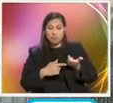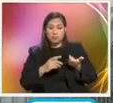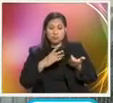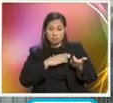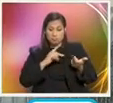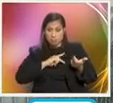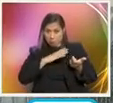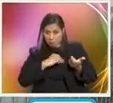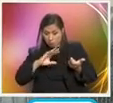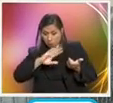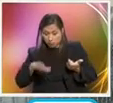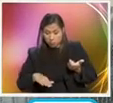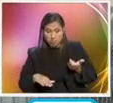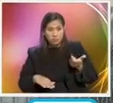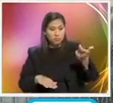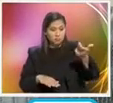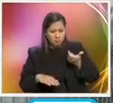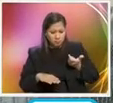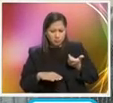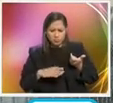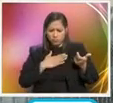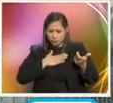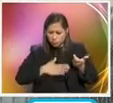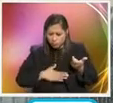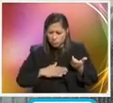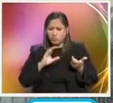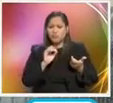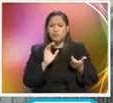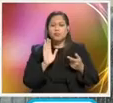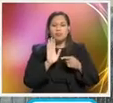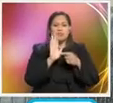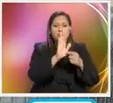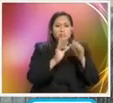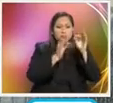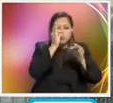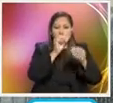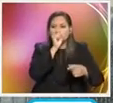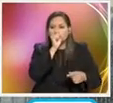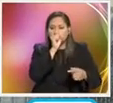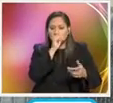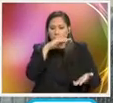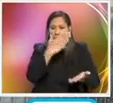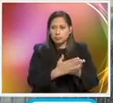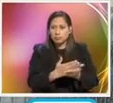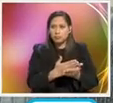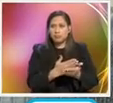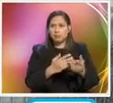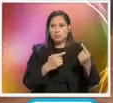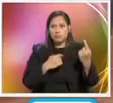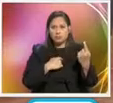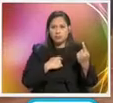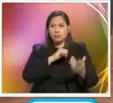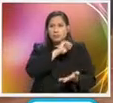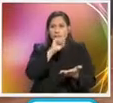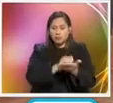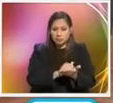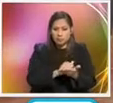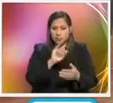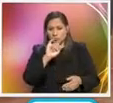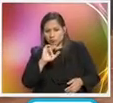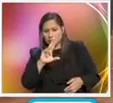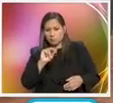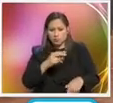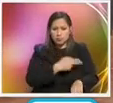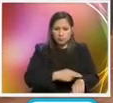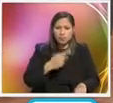cambio de que no haya justicia, de que no se llegue a las últimas consecuencias, de sentirte asustado, de levantar un acta, de todo el